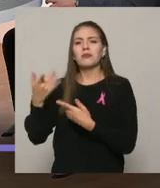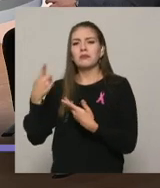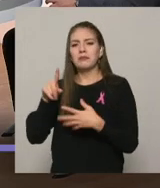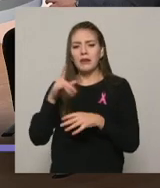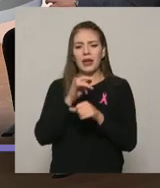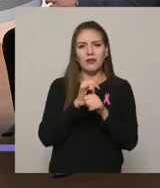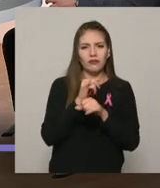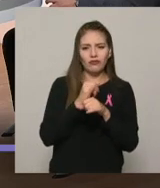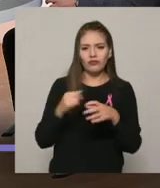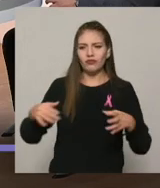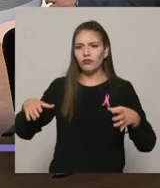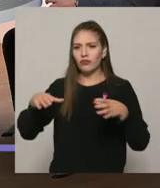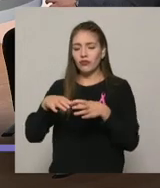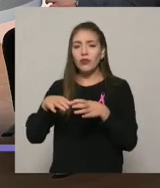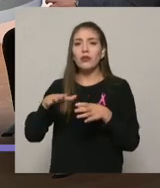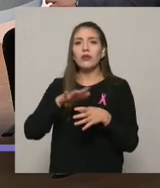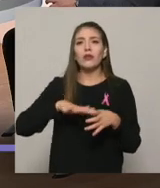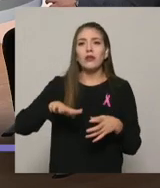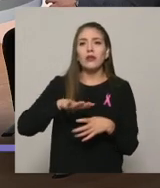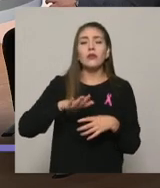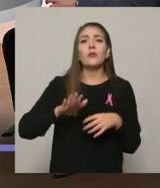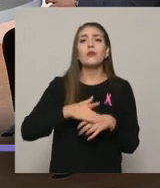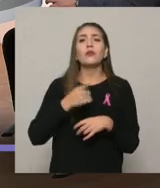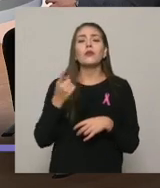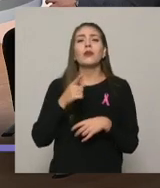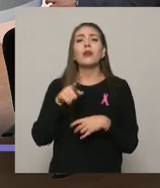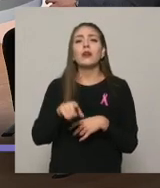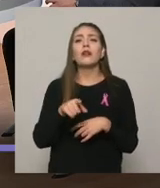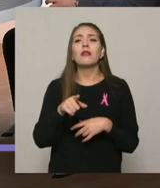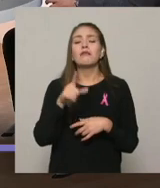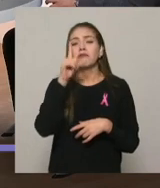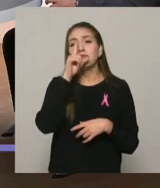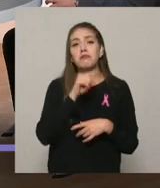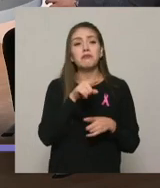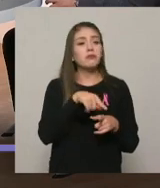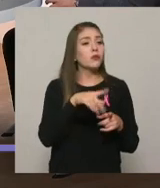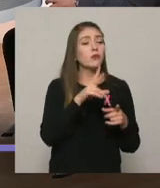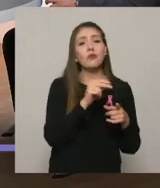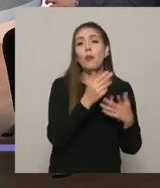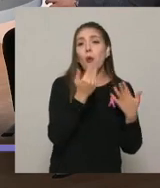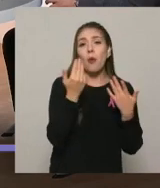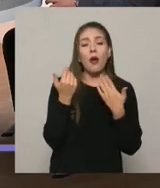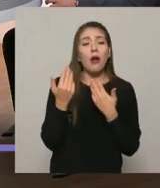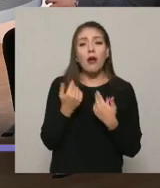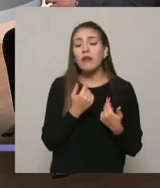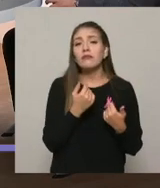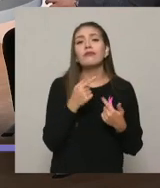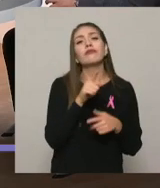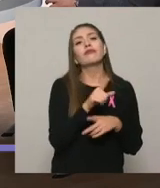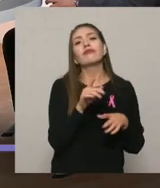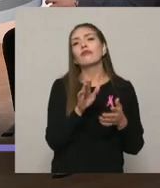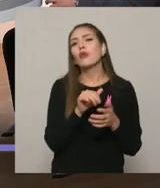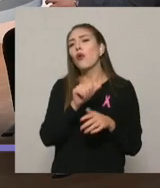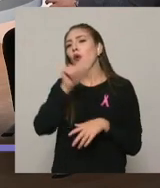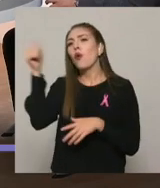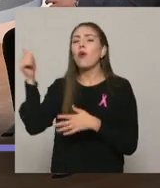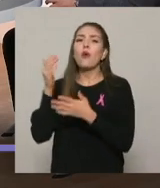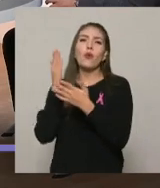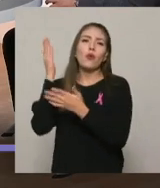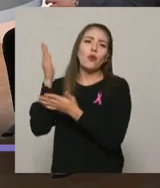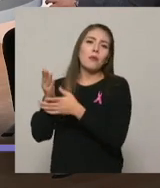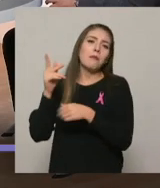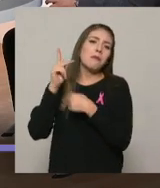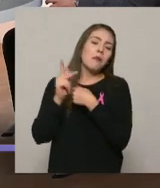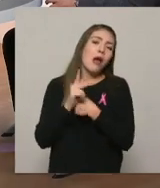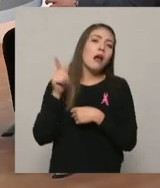están, por desgracia, digo por desgracia porque tuvieron que migrar hacia otros horizontes en donde sí apoyaran sus investigaciones. En tu